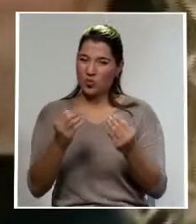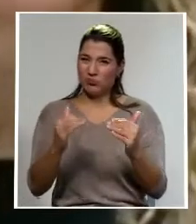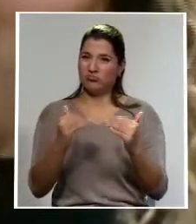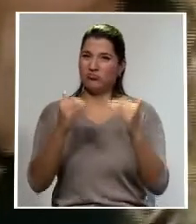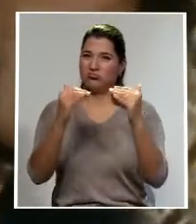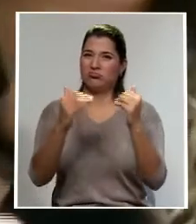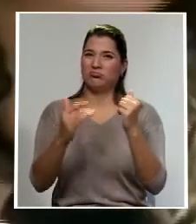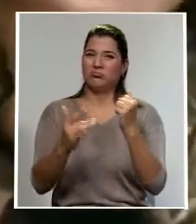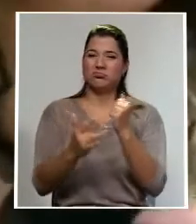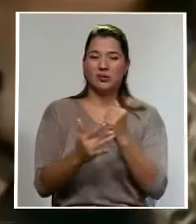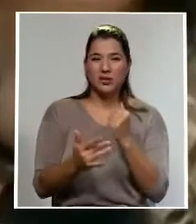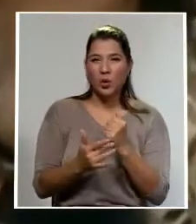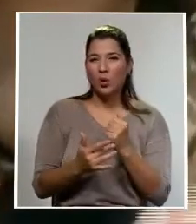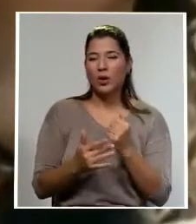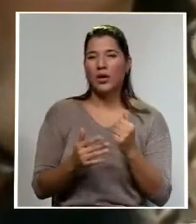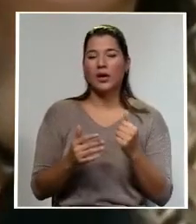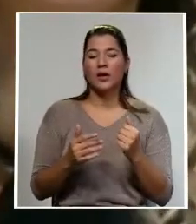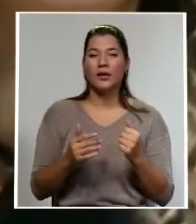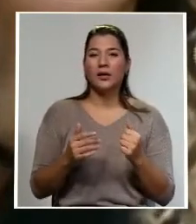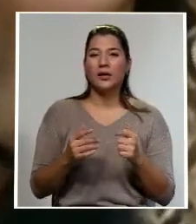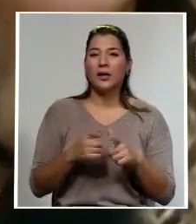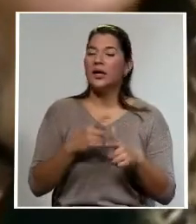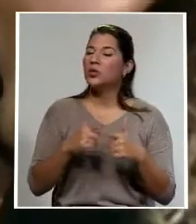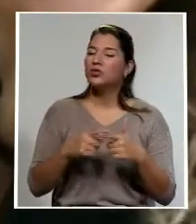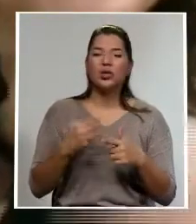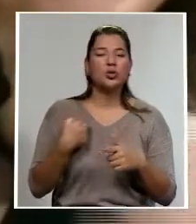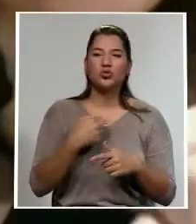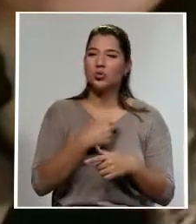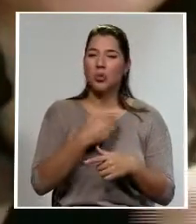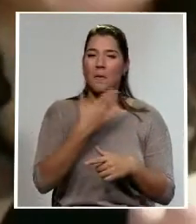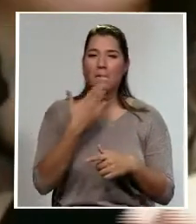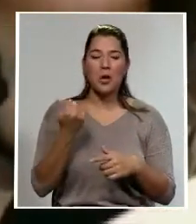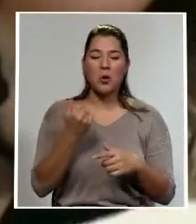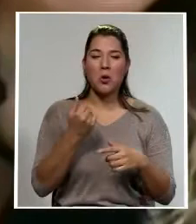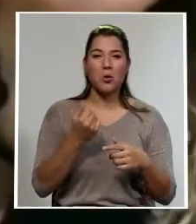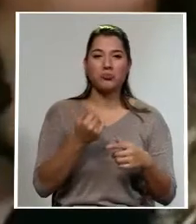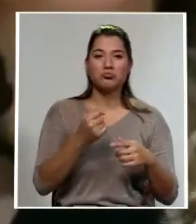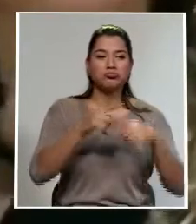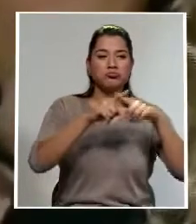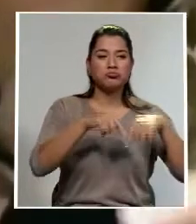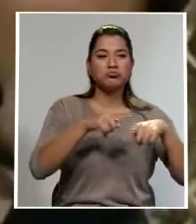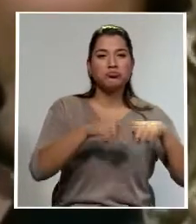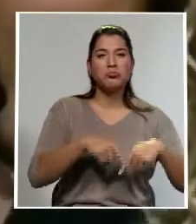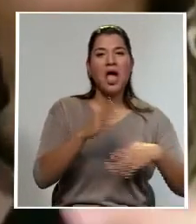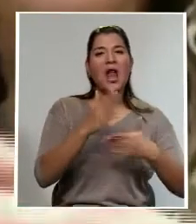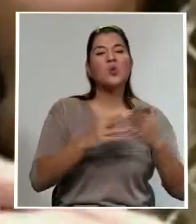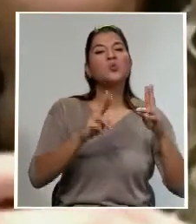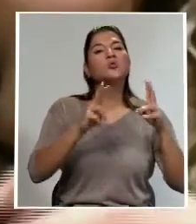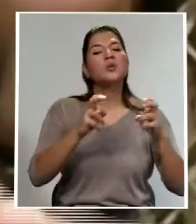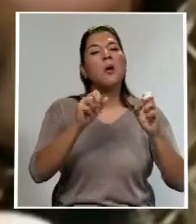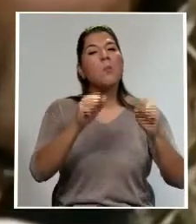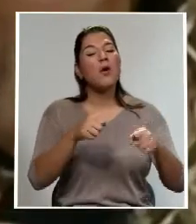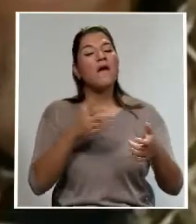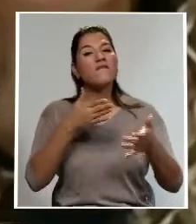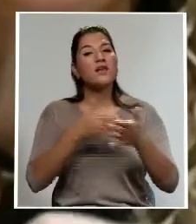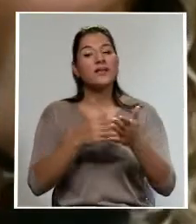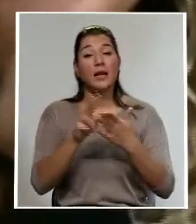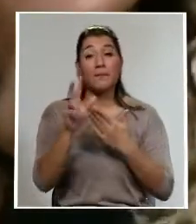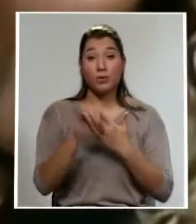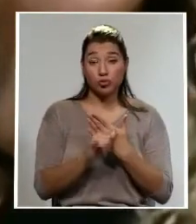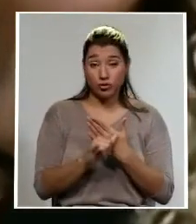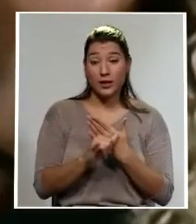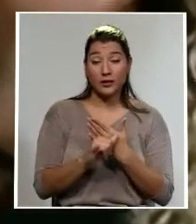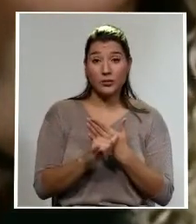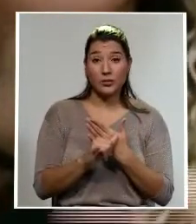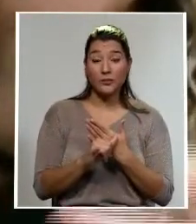el monopolio, que no se abra, que esto, que el otro, logramos sacar algunos temas que le podían hacer ruido a la